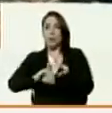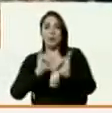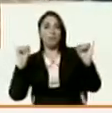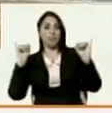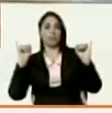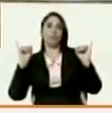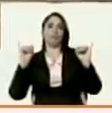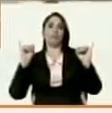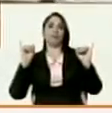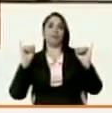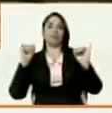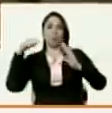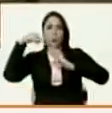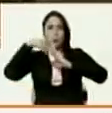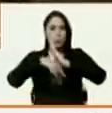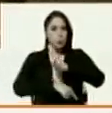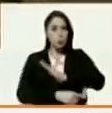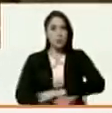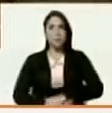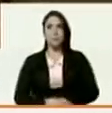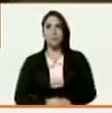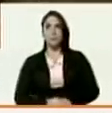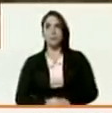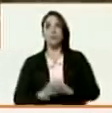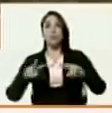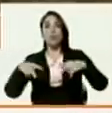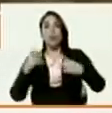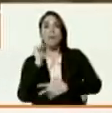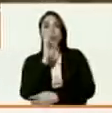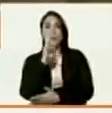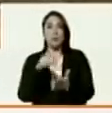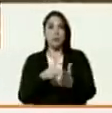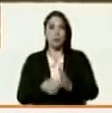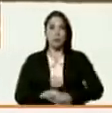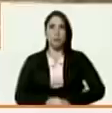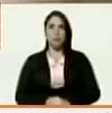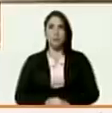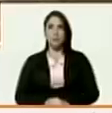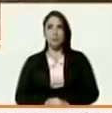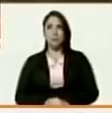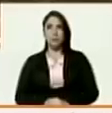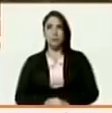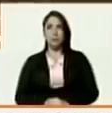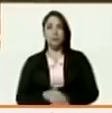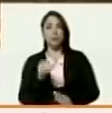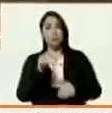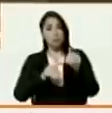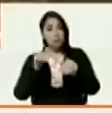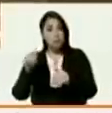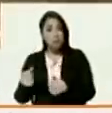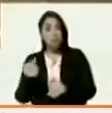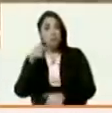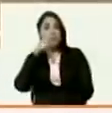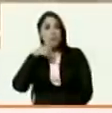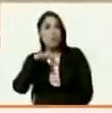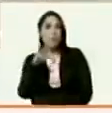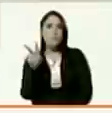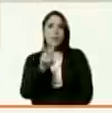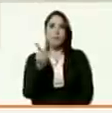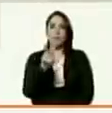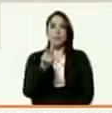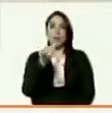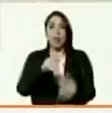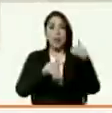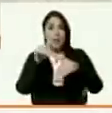resuelto el problema de fondo, una nueva Asamblea Nacional votada por los venezolanos y las venezolanas en